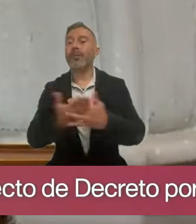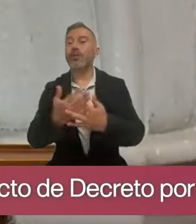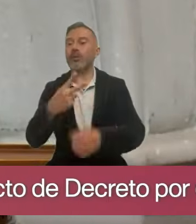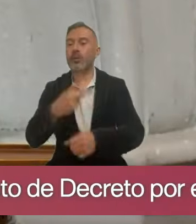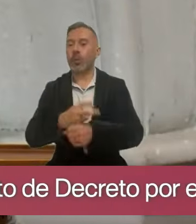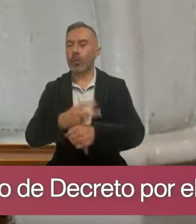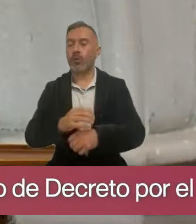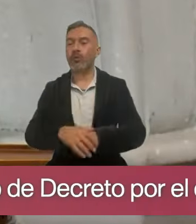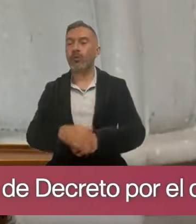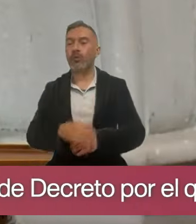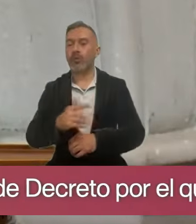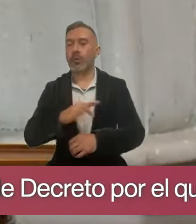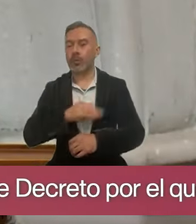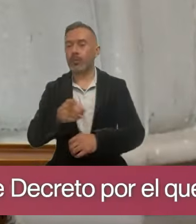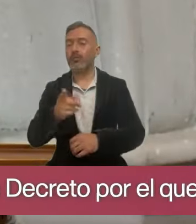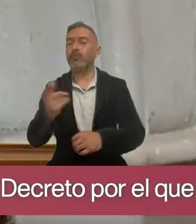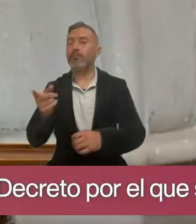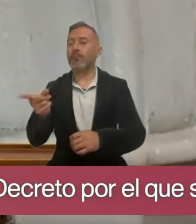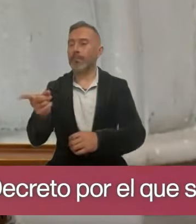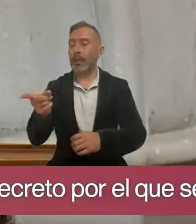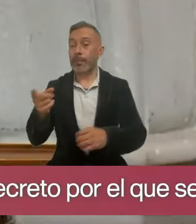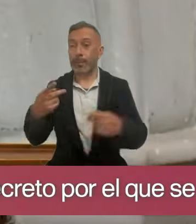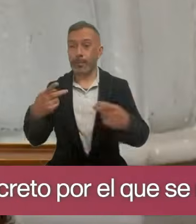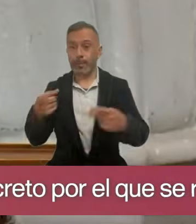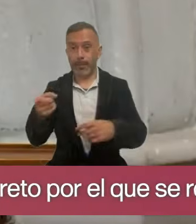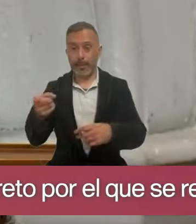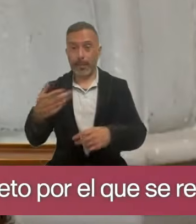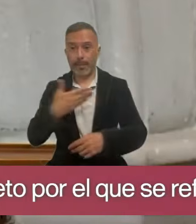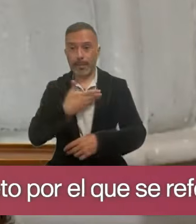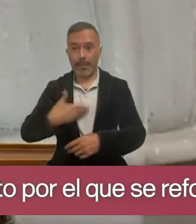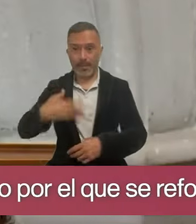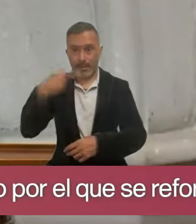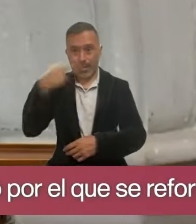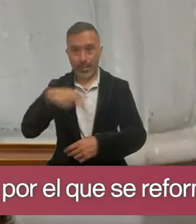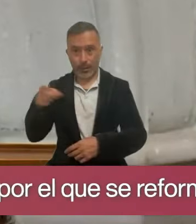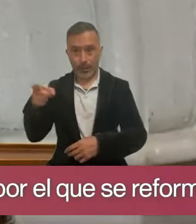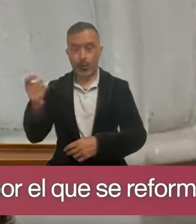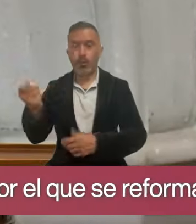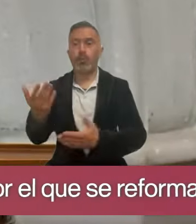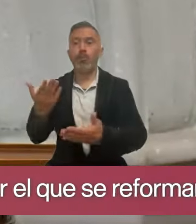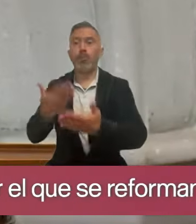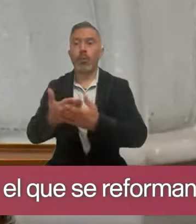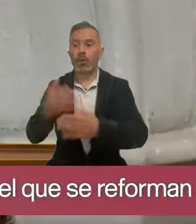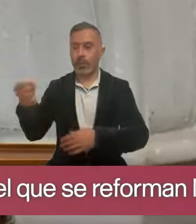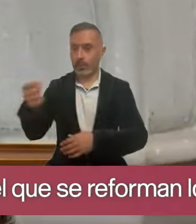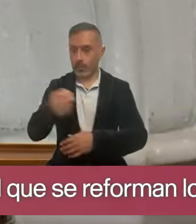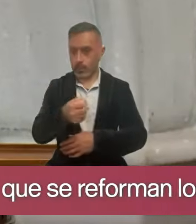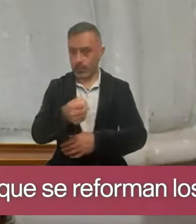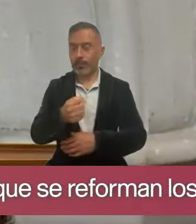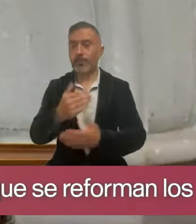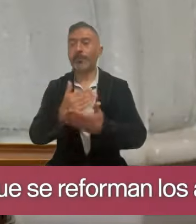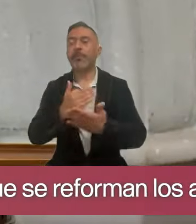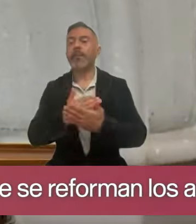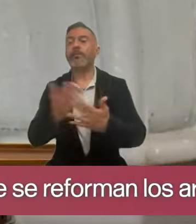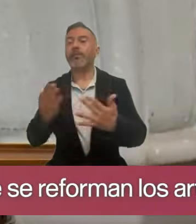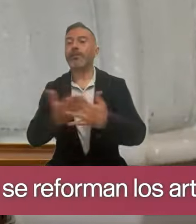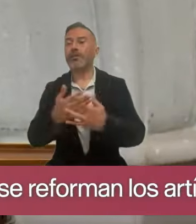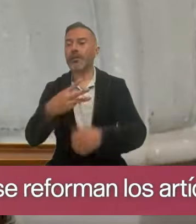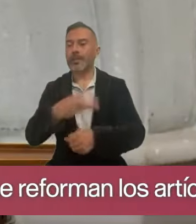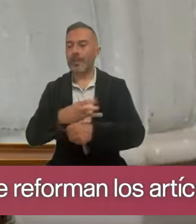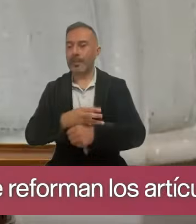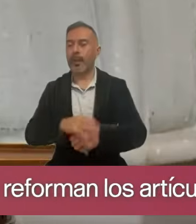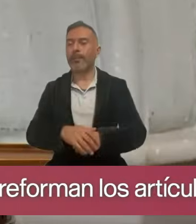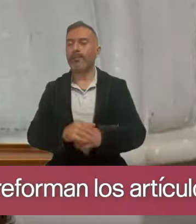caso la propuesta de la persona titular de la Presidencia de la República. Fracción tercera. Resolver los asuntos de